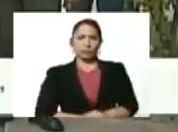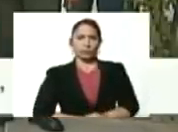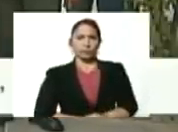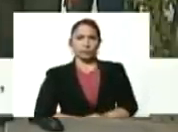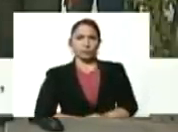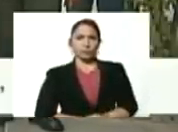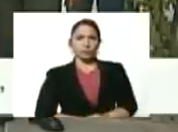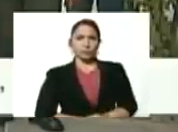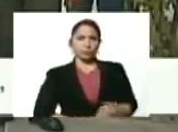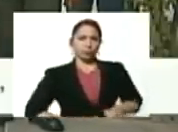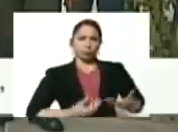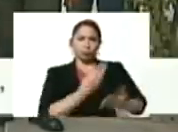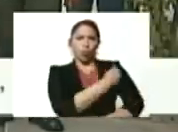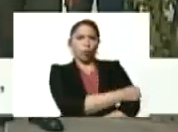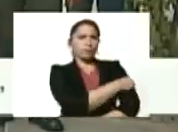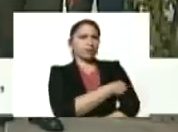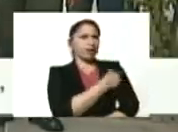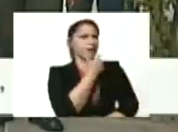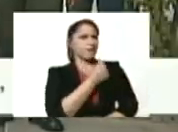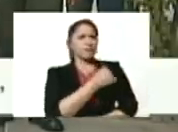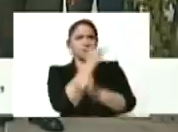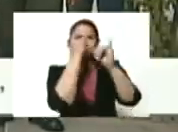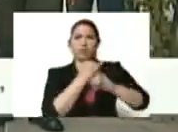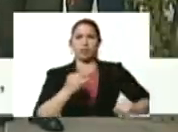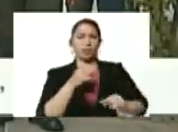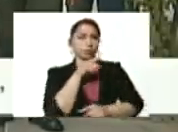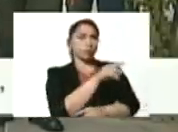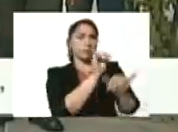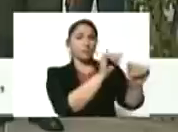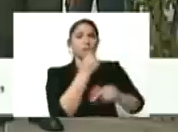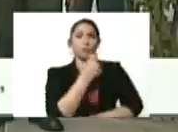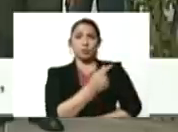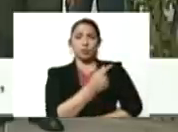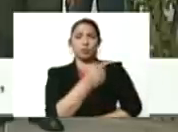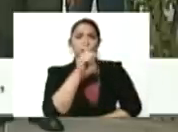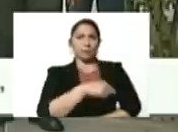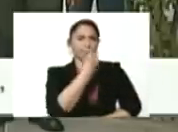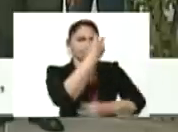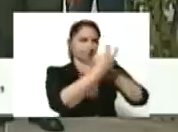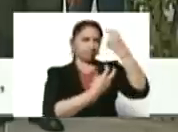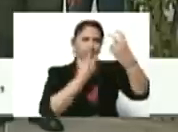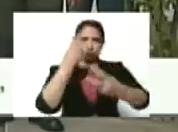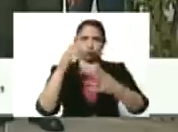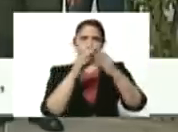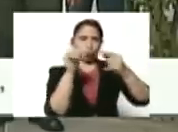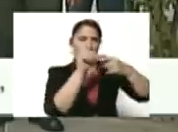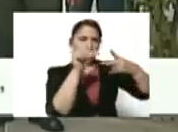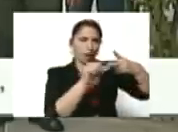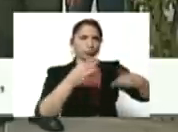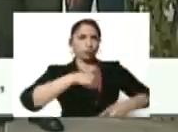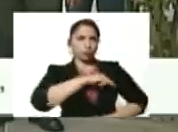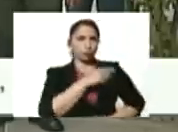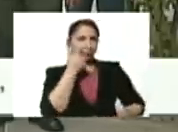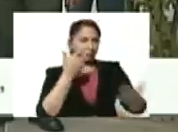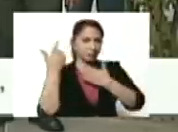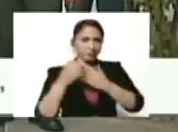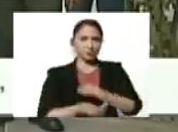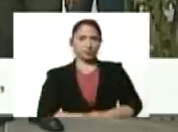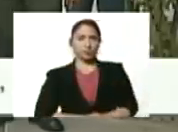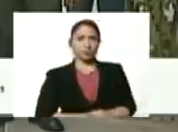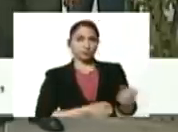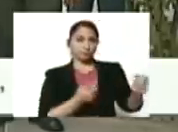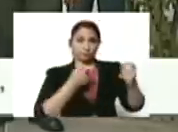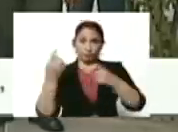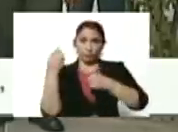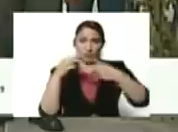presidente, estos hospitales Pepito, como usted dice. Entonces, bueno, vamos a estar recorriendo todas las áreas. Ahí estamos ahorita introduciendo unos equipos. Y